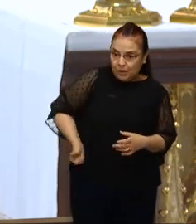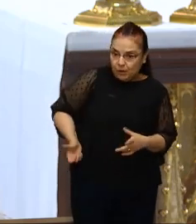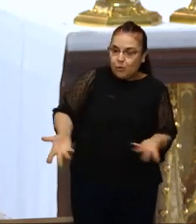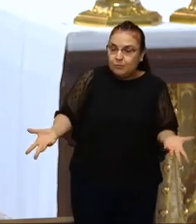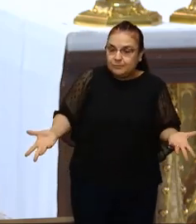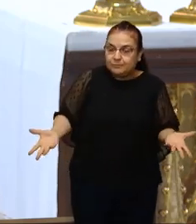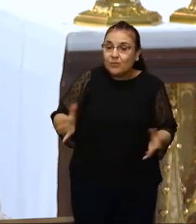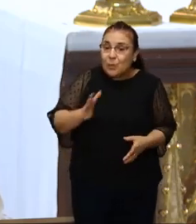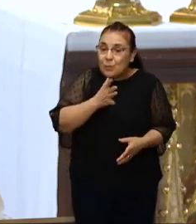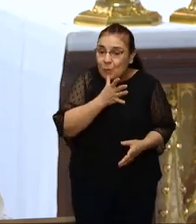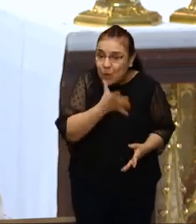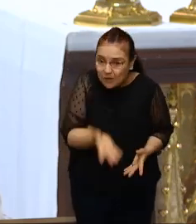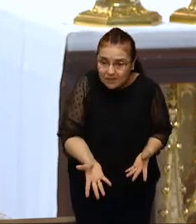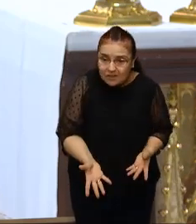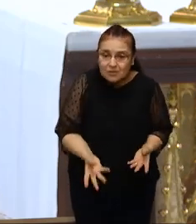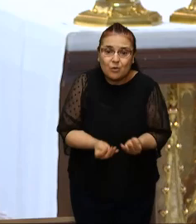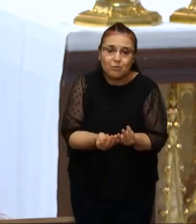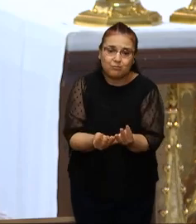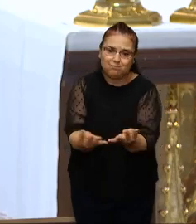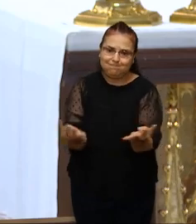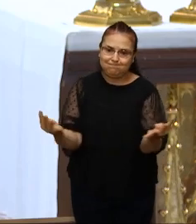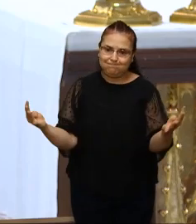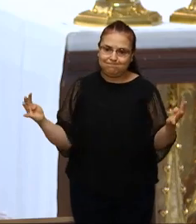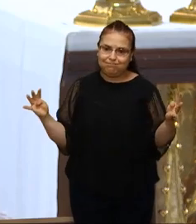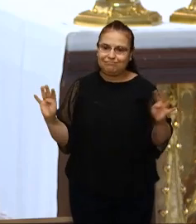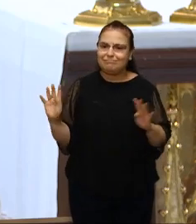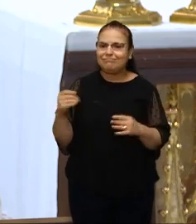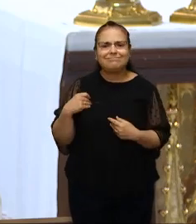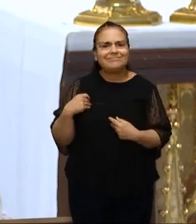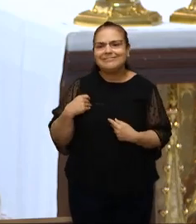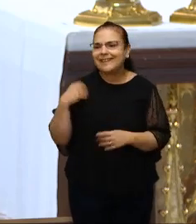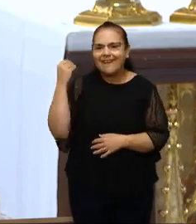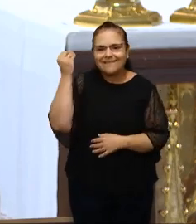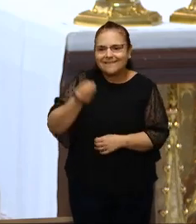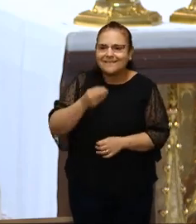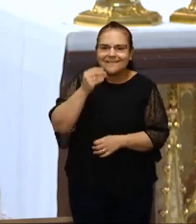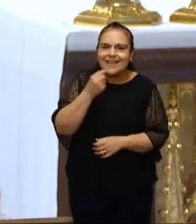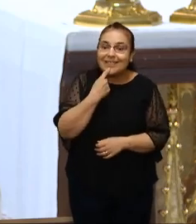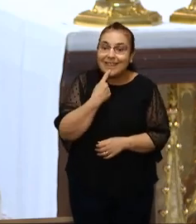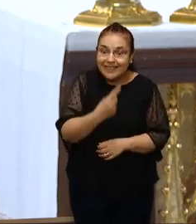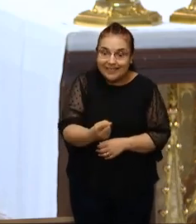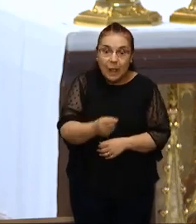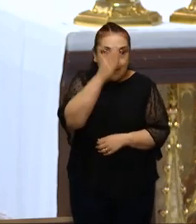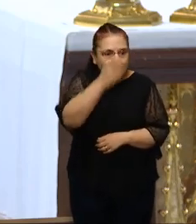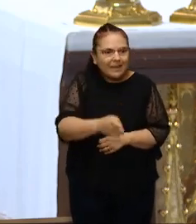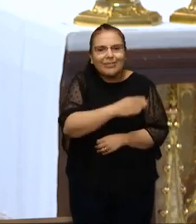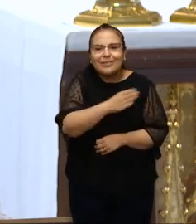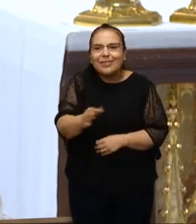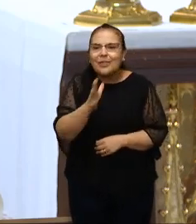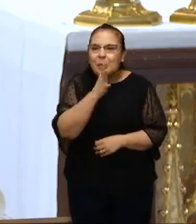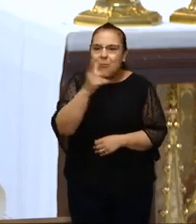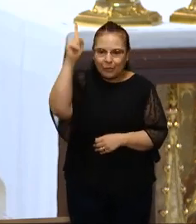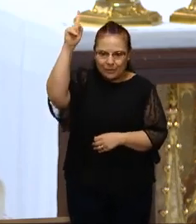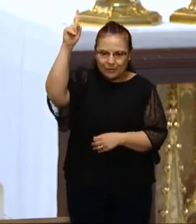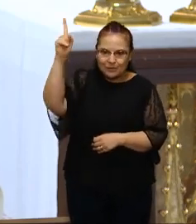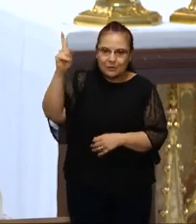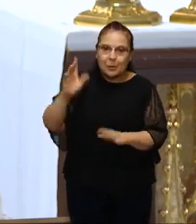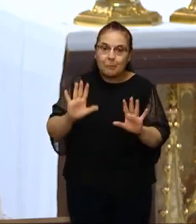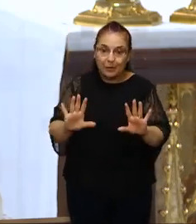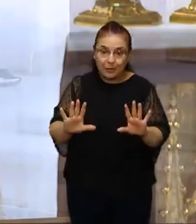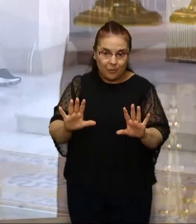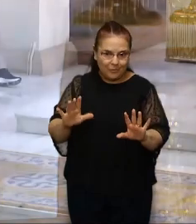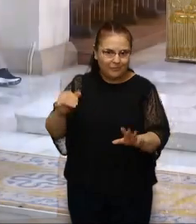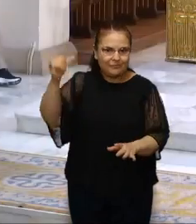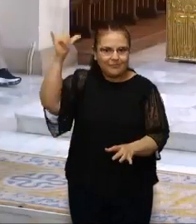sus contemporáneos era un hombre bendecido por Dios. Pero el tentador le dice a Dios,